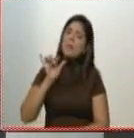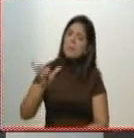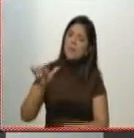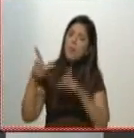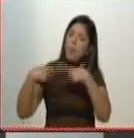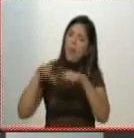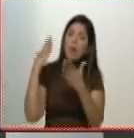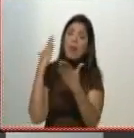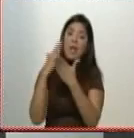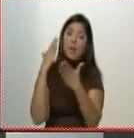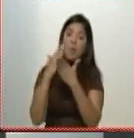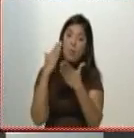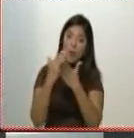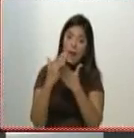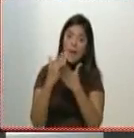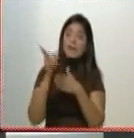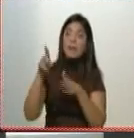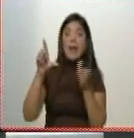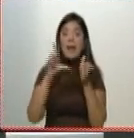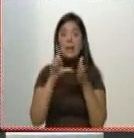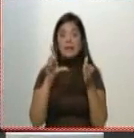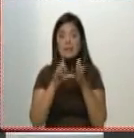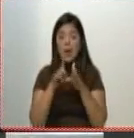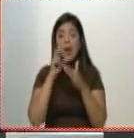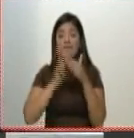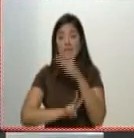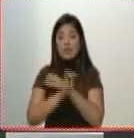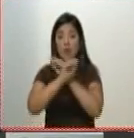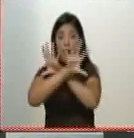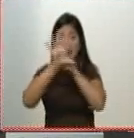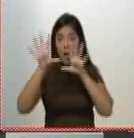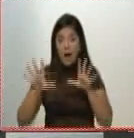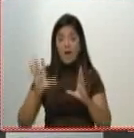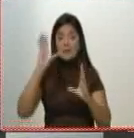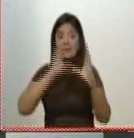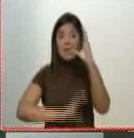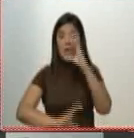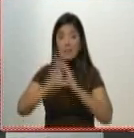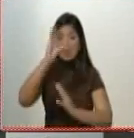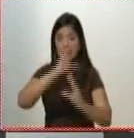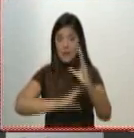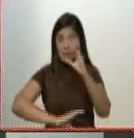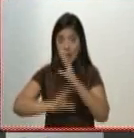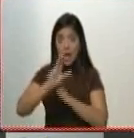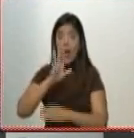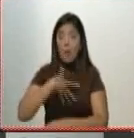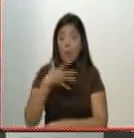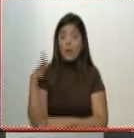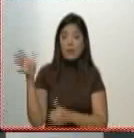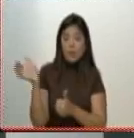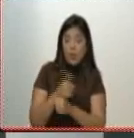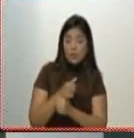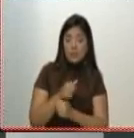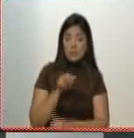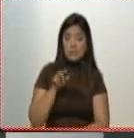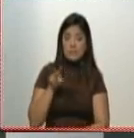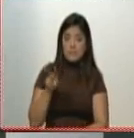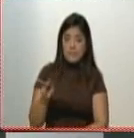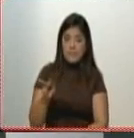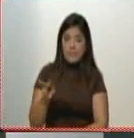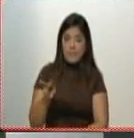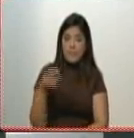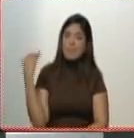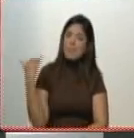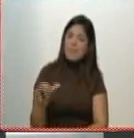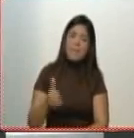liceos, es donde con una visión clara, científica, se pueden captar quienes